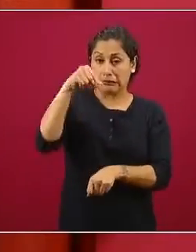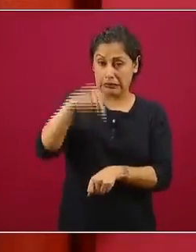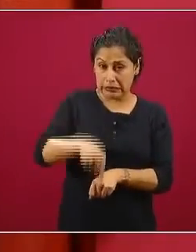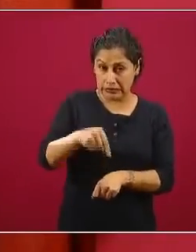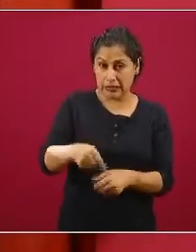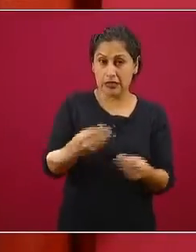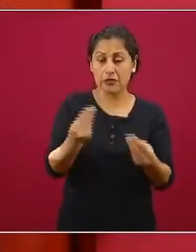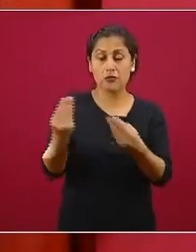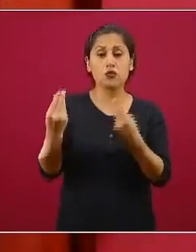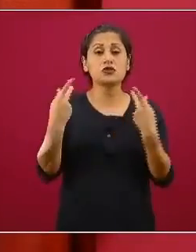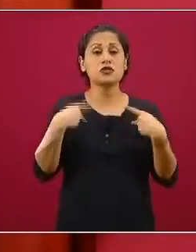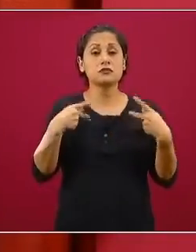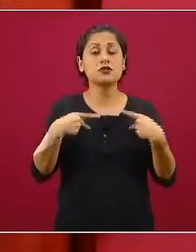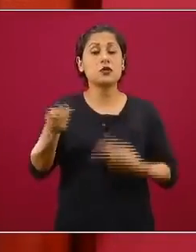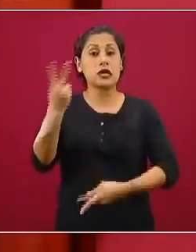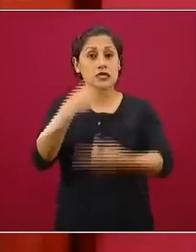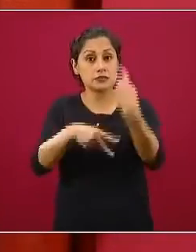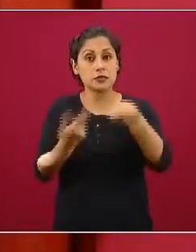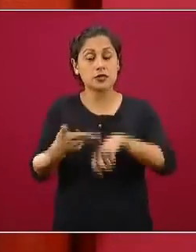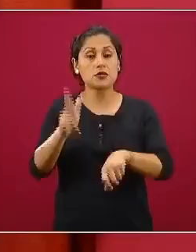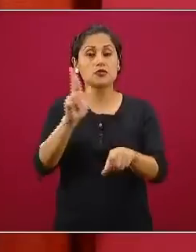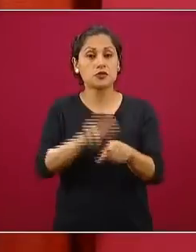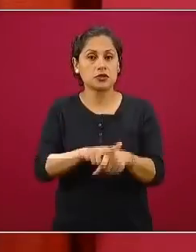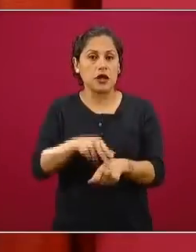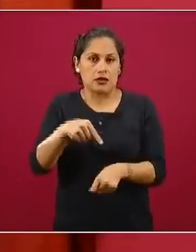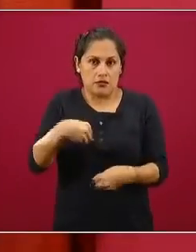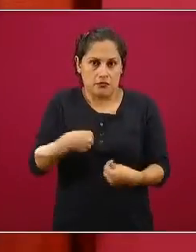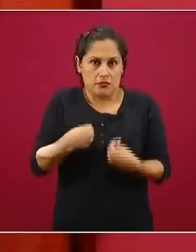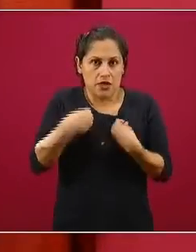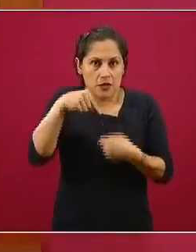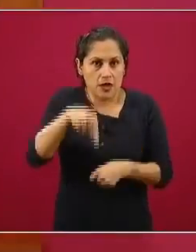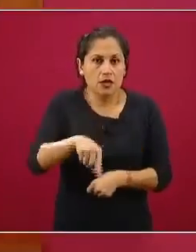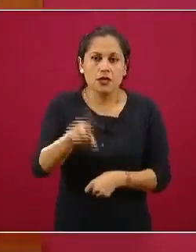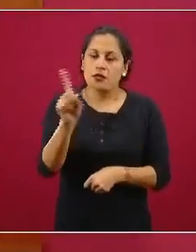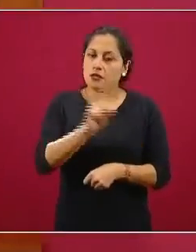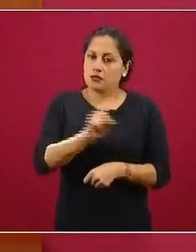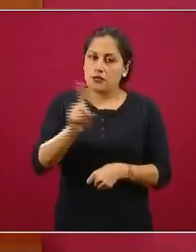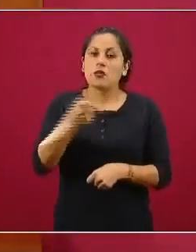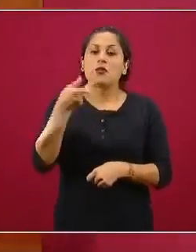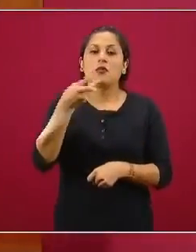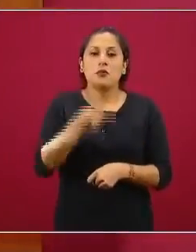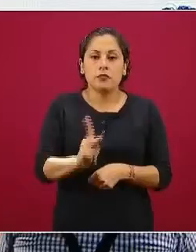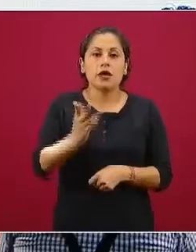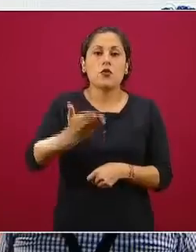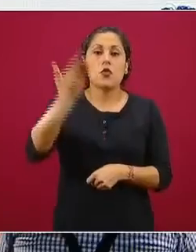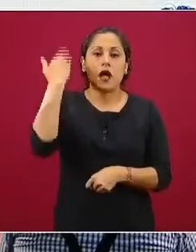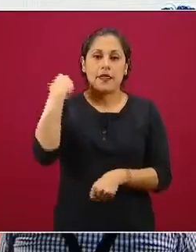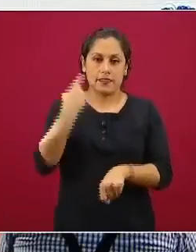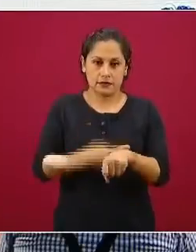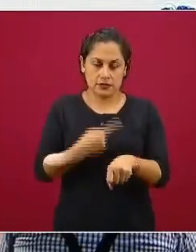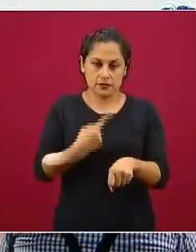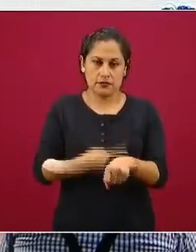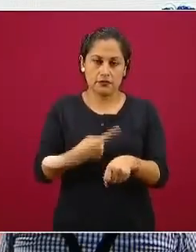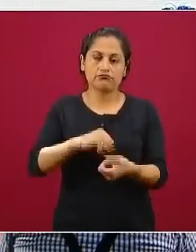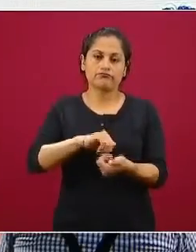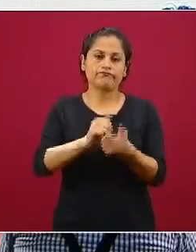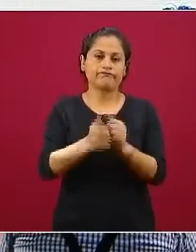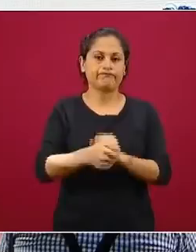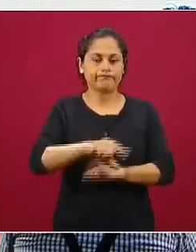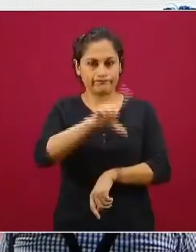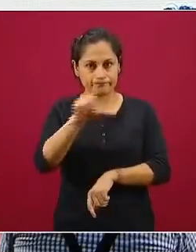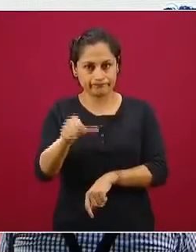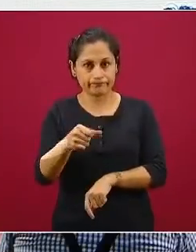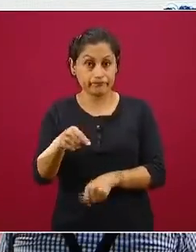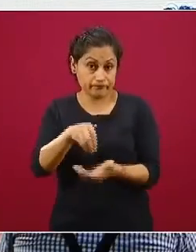son residentes permanentes de la Ciudad de México y que han sido registradas enfermas y en su momento detectadas